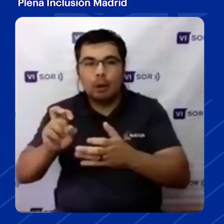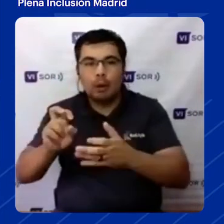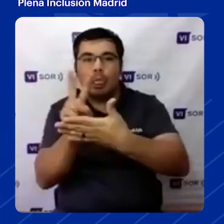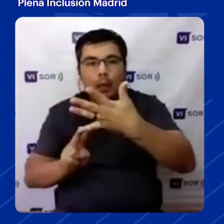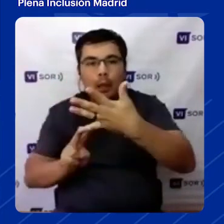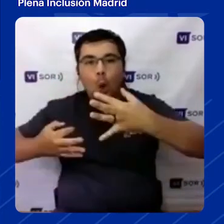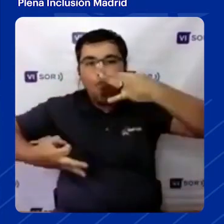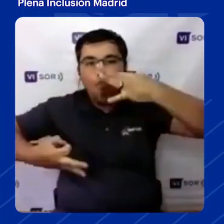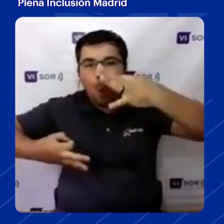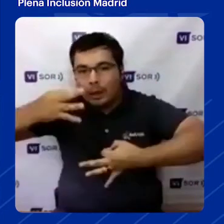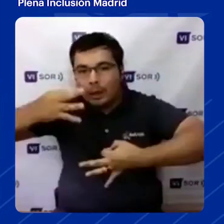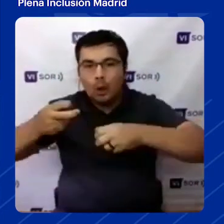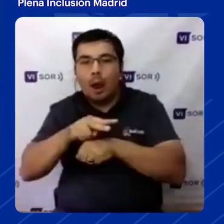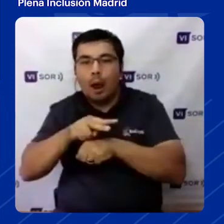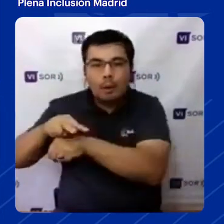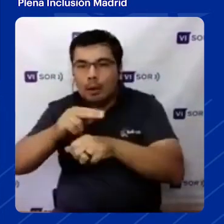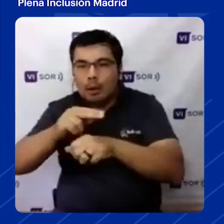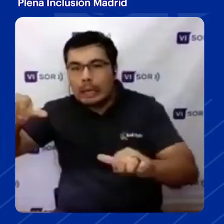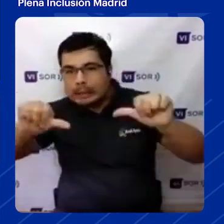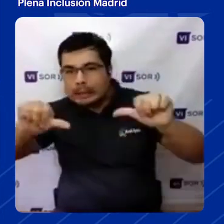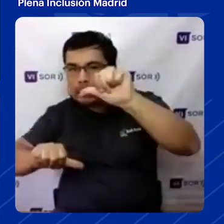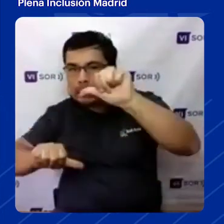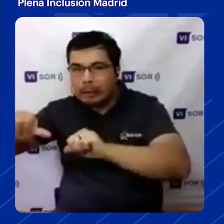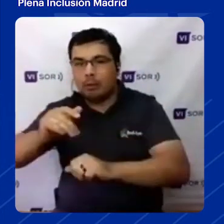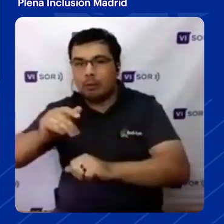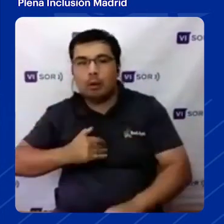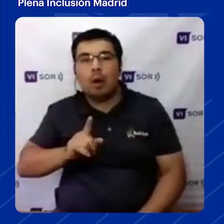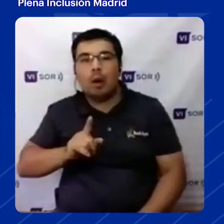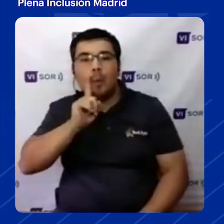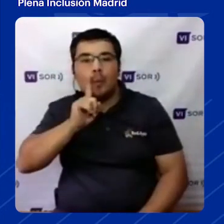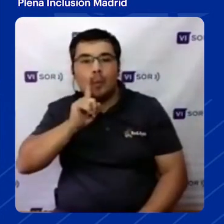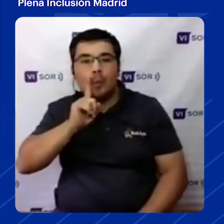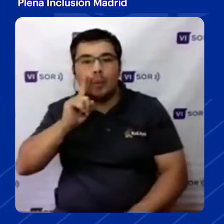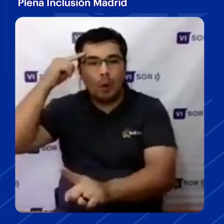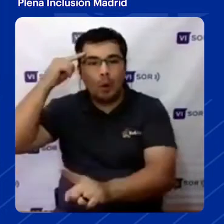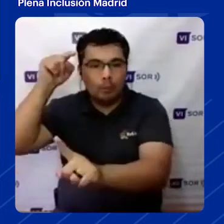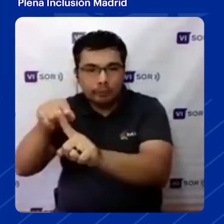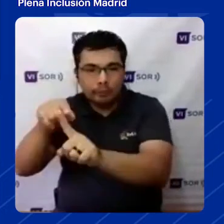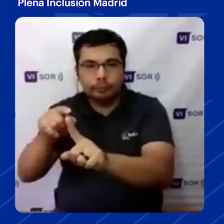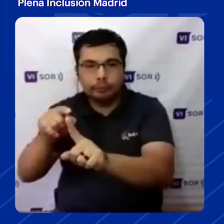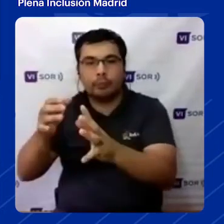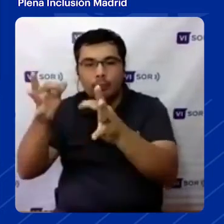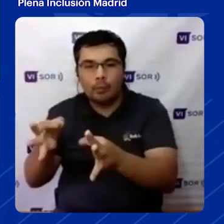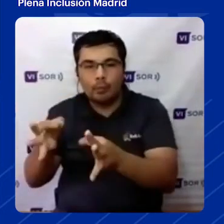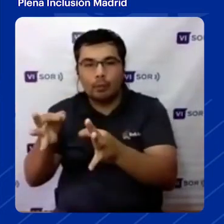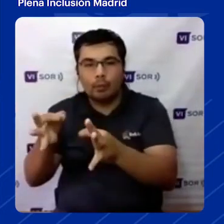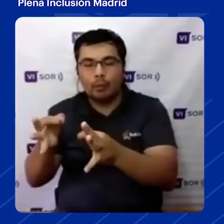suficientemente sencillo para un público específico como al que se refiere la lectura fácil.